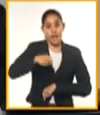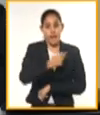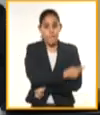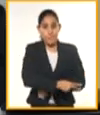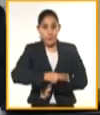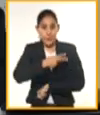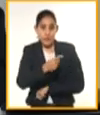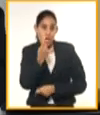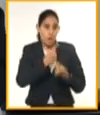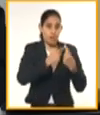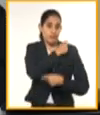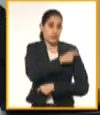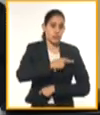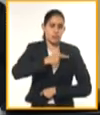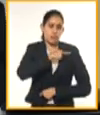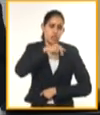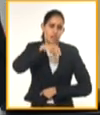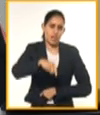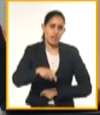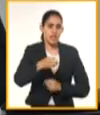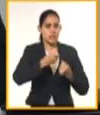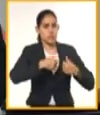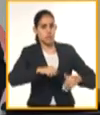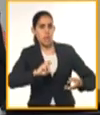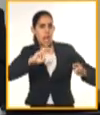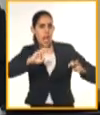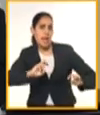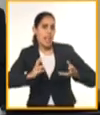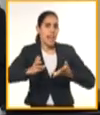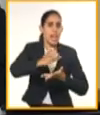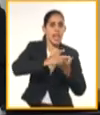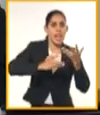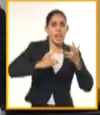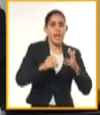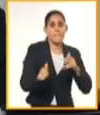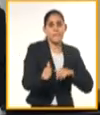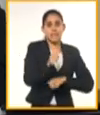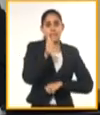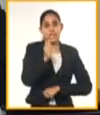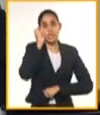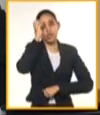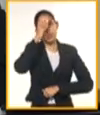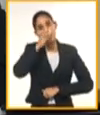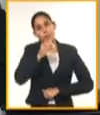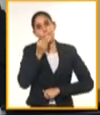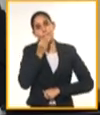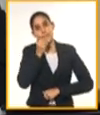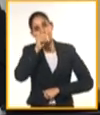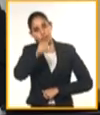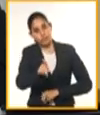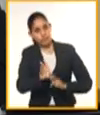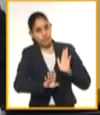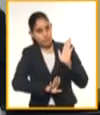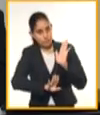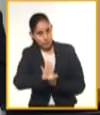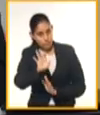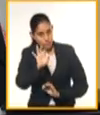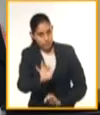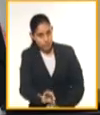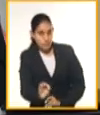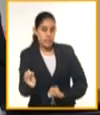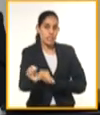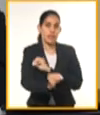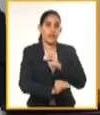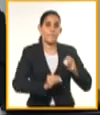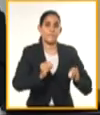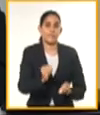tenido conversaciones constructivas con la administración Trump para tratar de evitar estos aranceles. Francamente, lo que tendrán